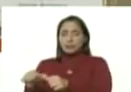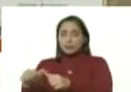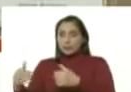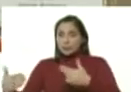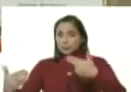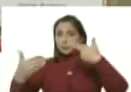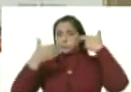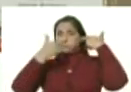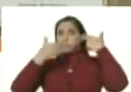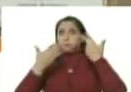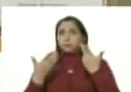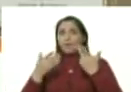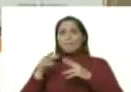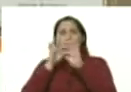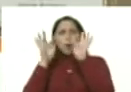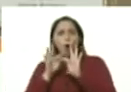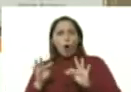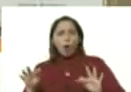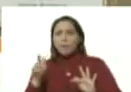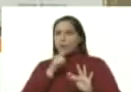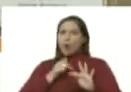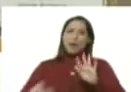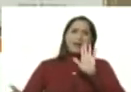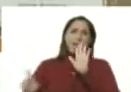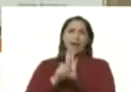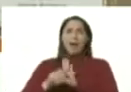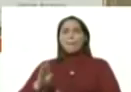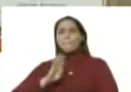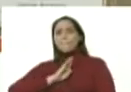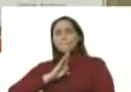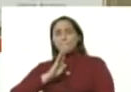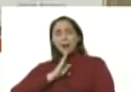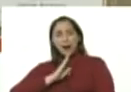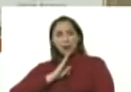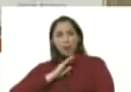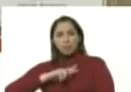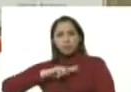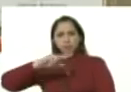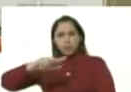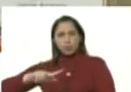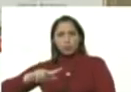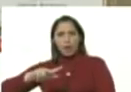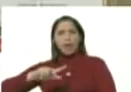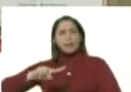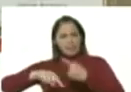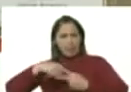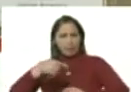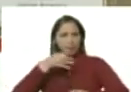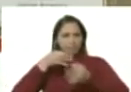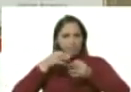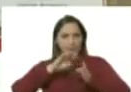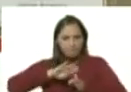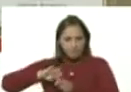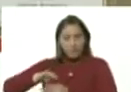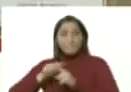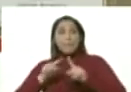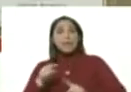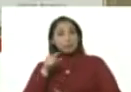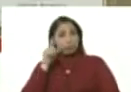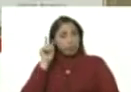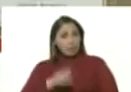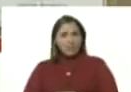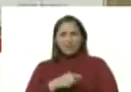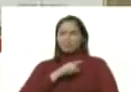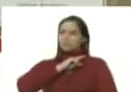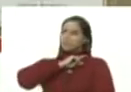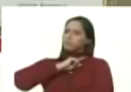ilegal en el banco portugués Novo Banco. Eso vamos a abordarlo un poco más adelante. Para eso también lo